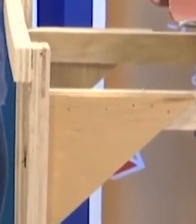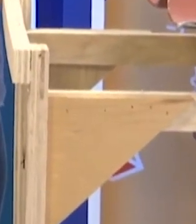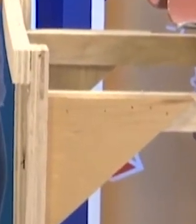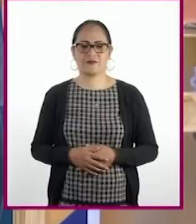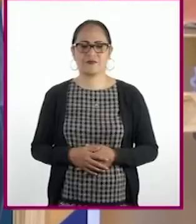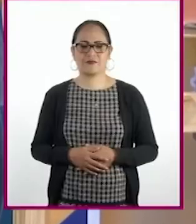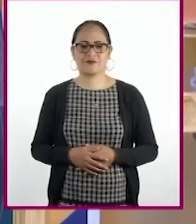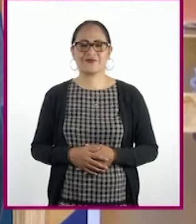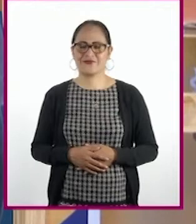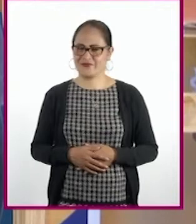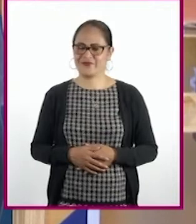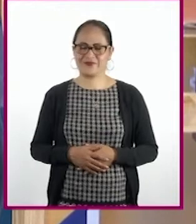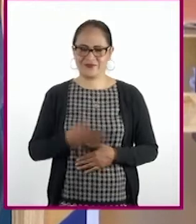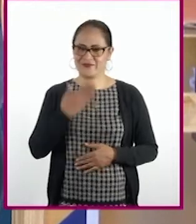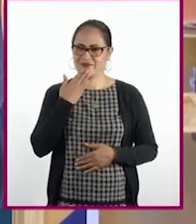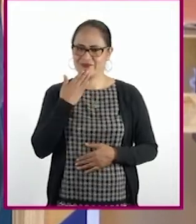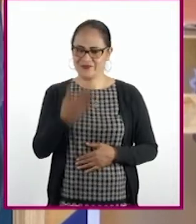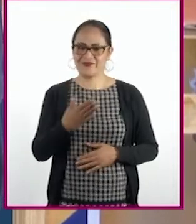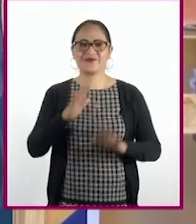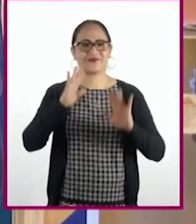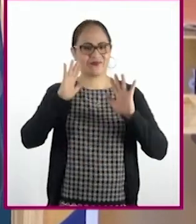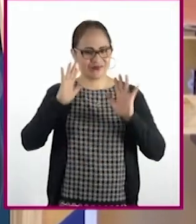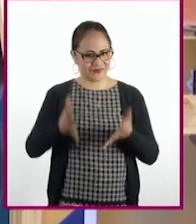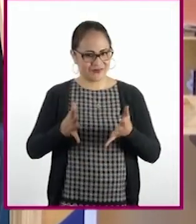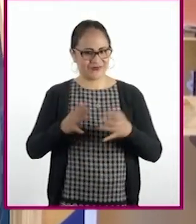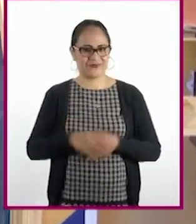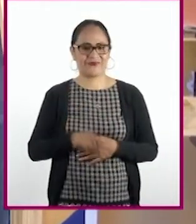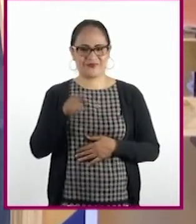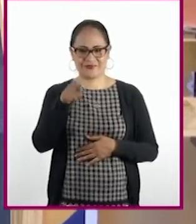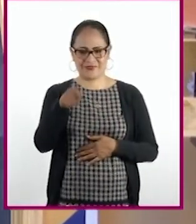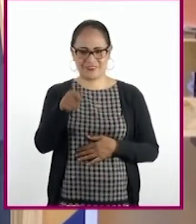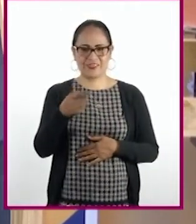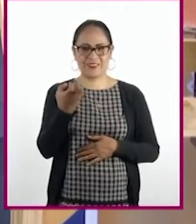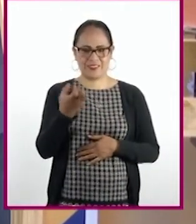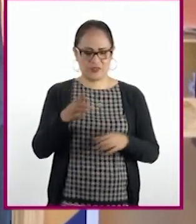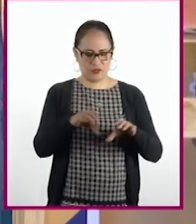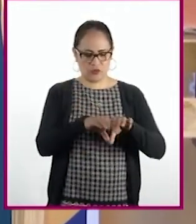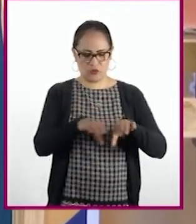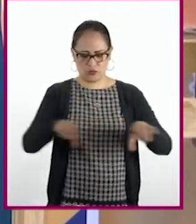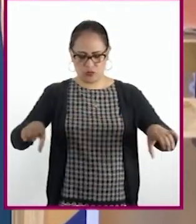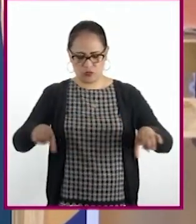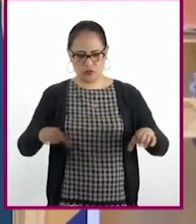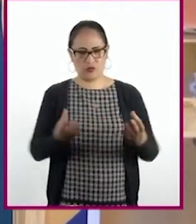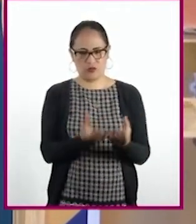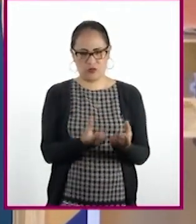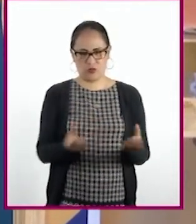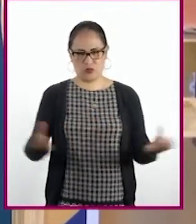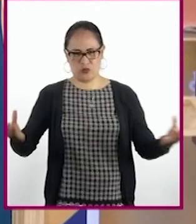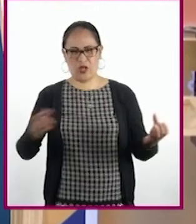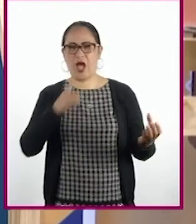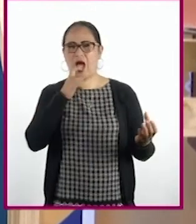Muy bien. Ahora sí, colocaremos la canaleta para el desagüe.